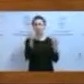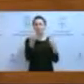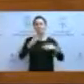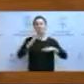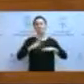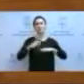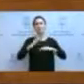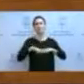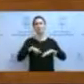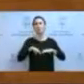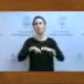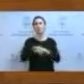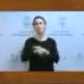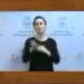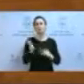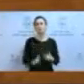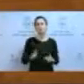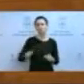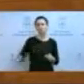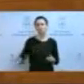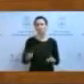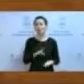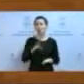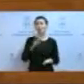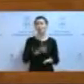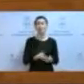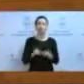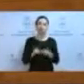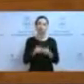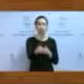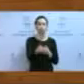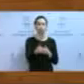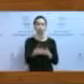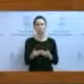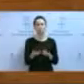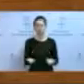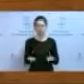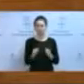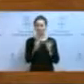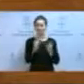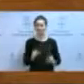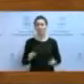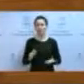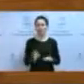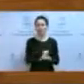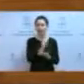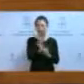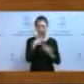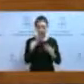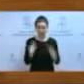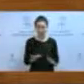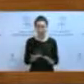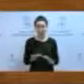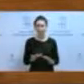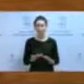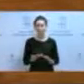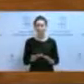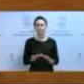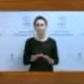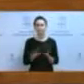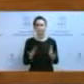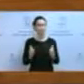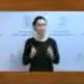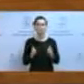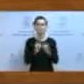mínimos de recursos humanos durante toda la vida del contrato y con el modelo de contratación actual esto no se